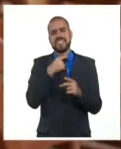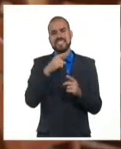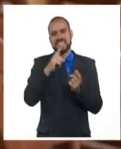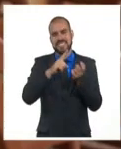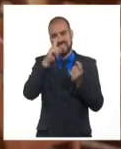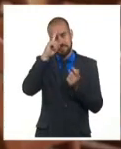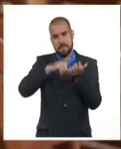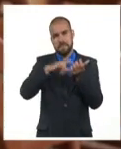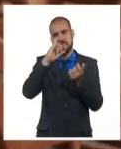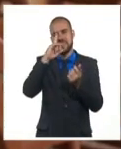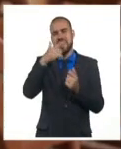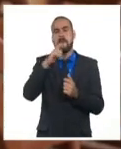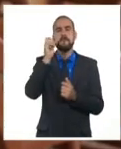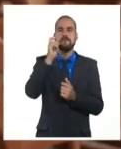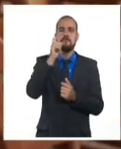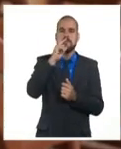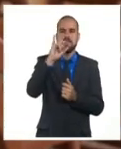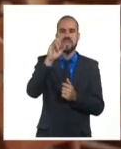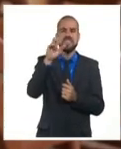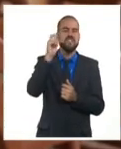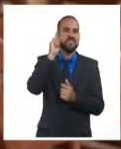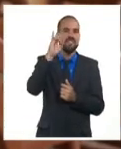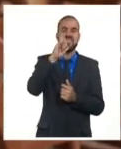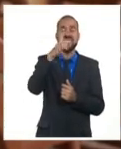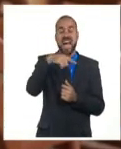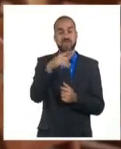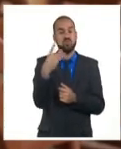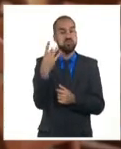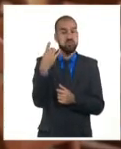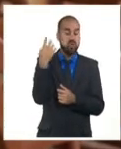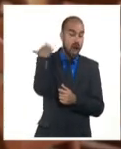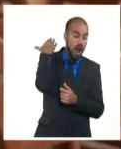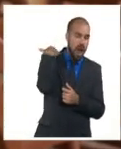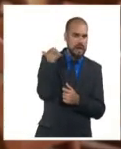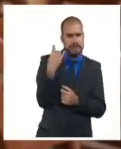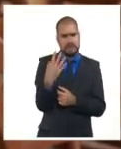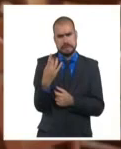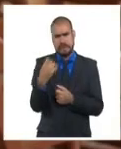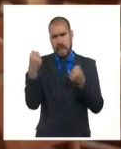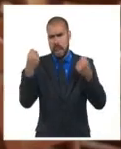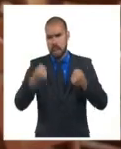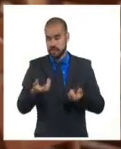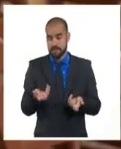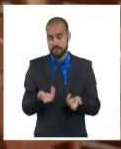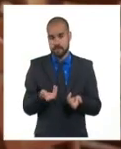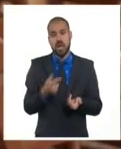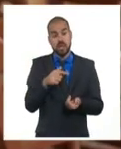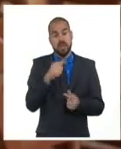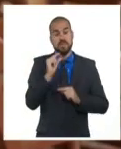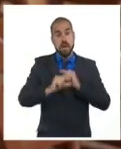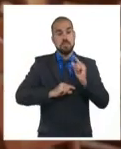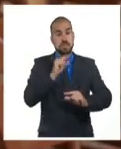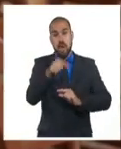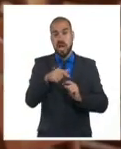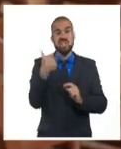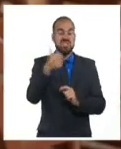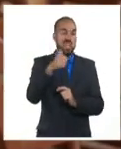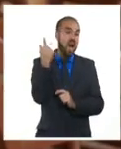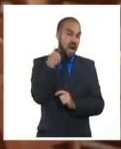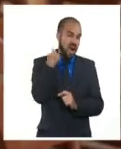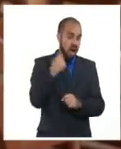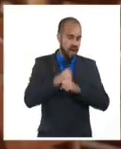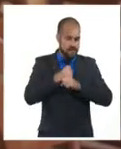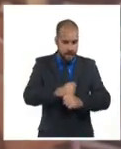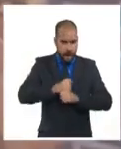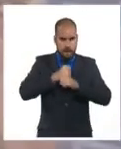unos dolores enormes por las raquialgias. Así estuvo 10 años a caballo, luchando contra